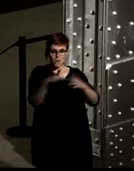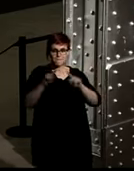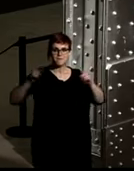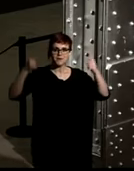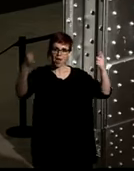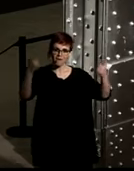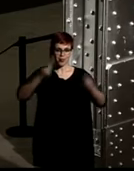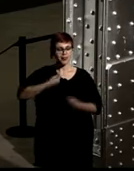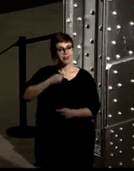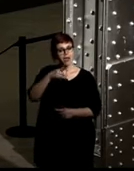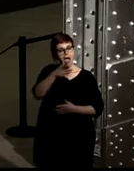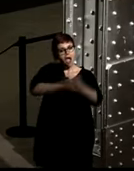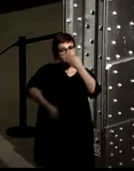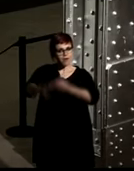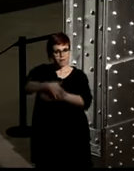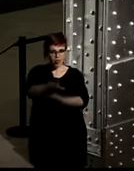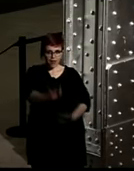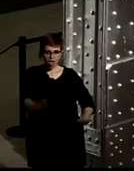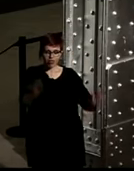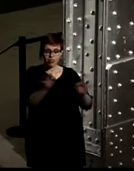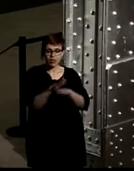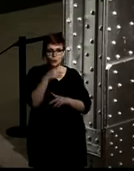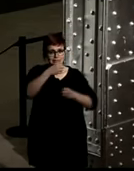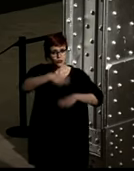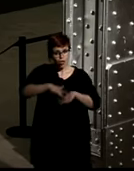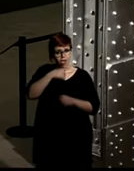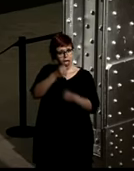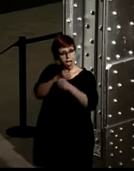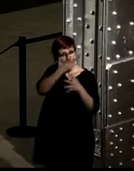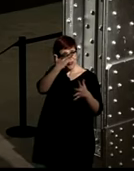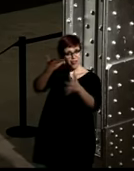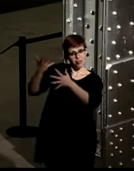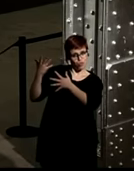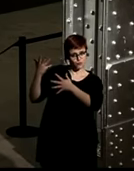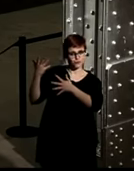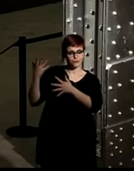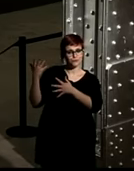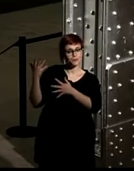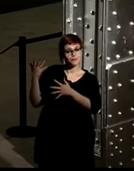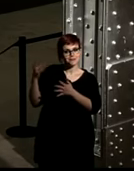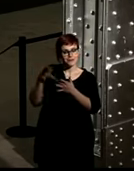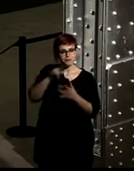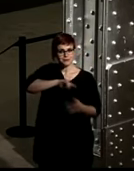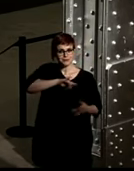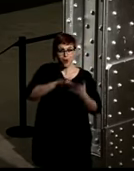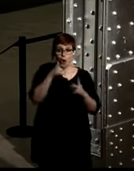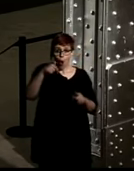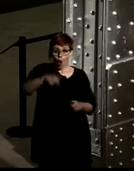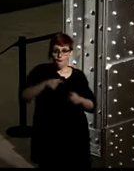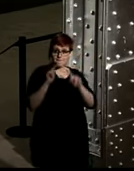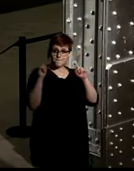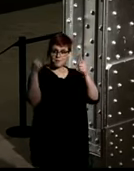mi película A Cambio de Nada, una historia en la que llevo 10 años y que es el primer día que